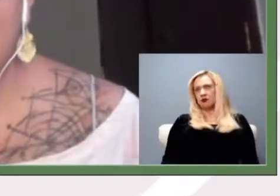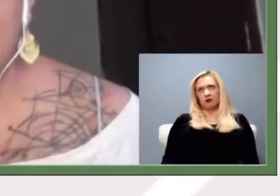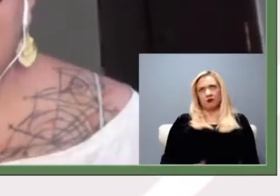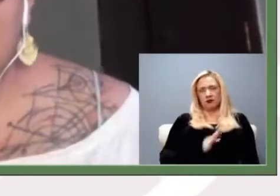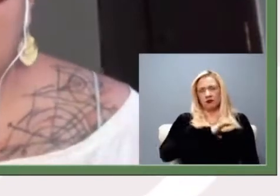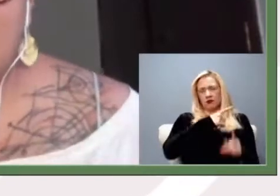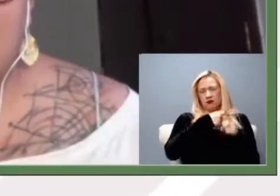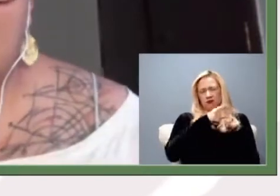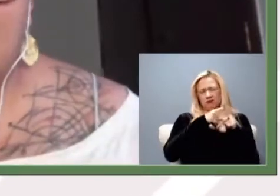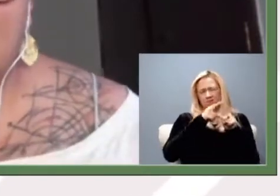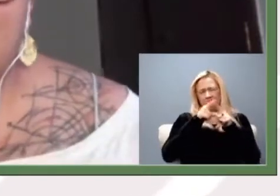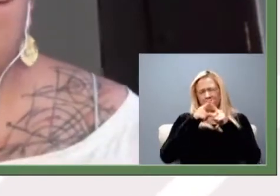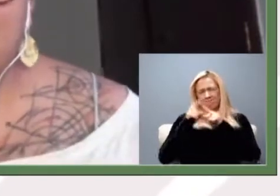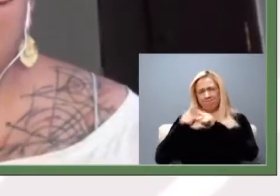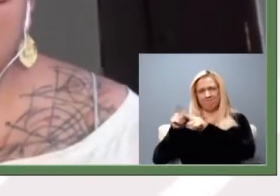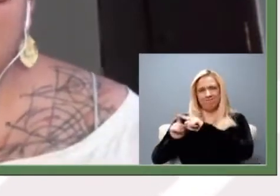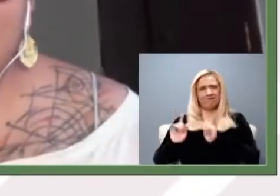variedad